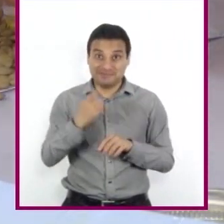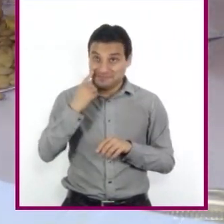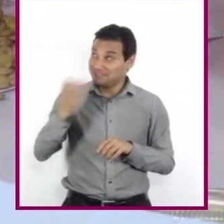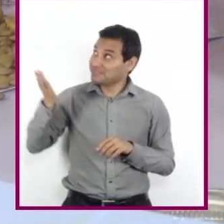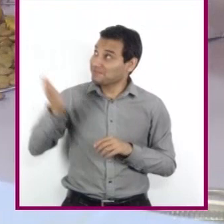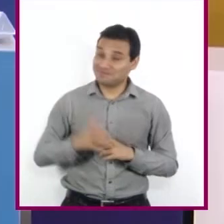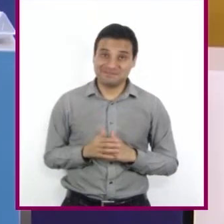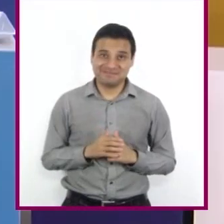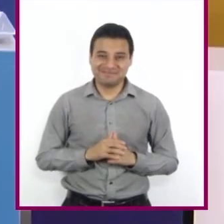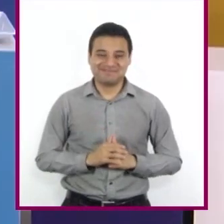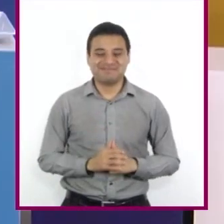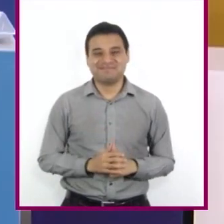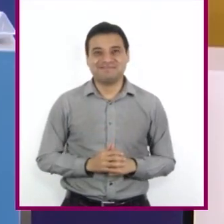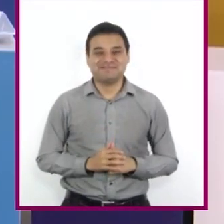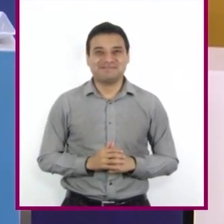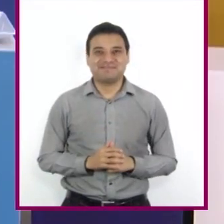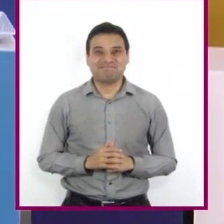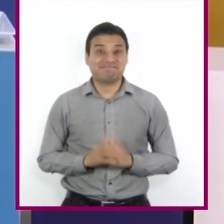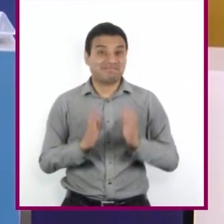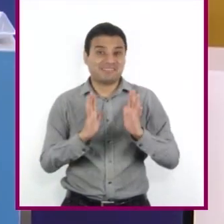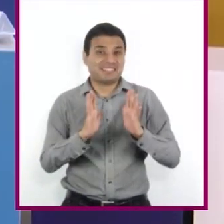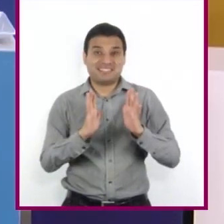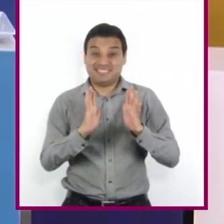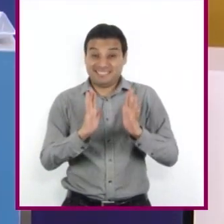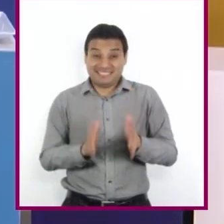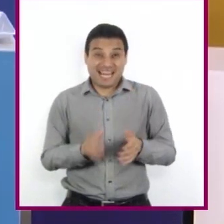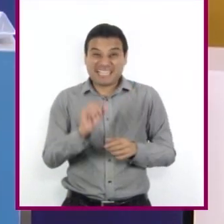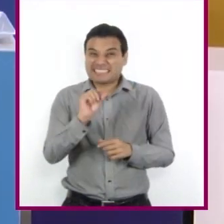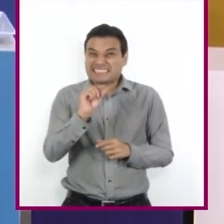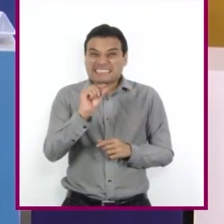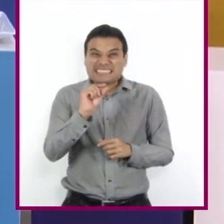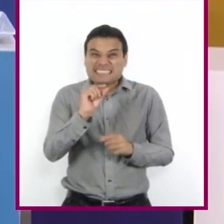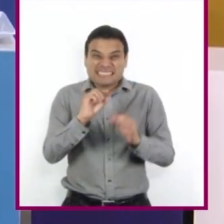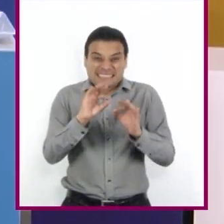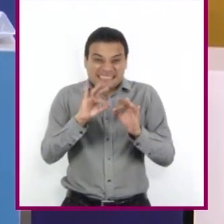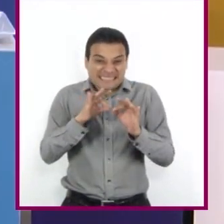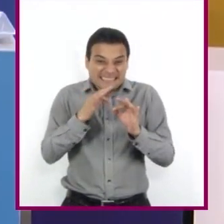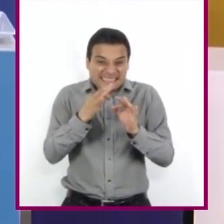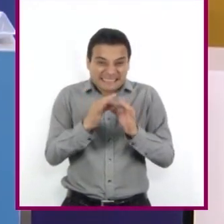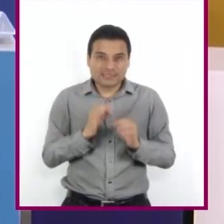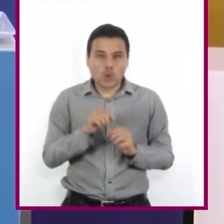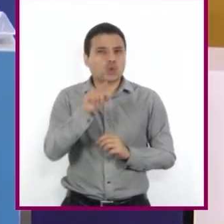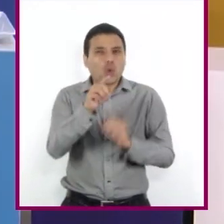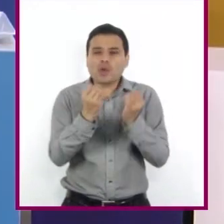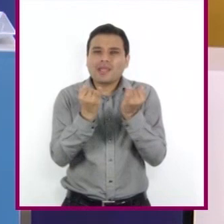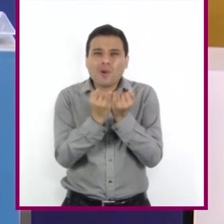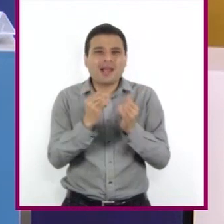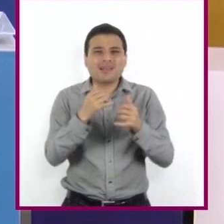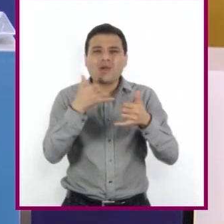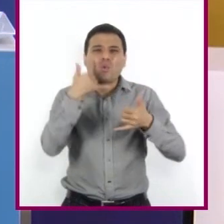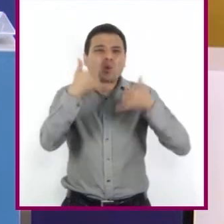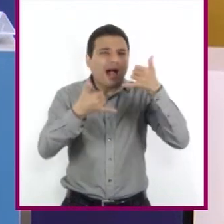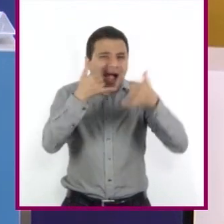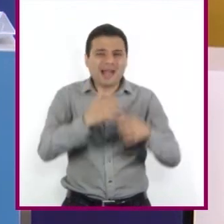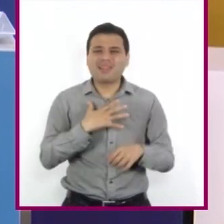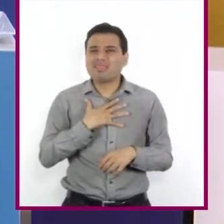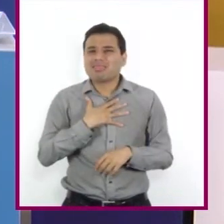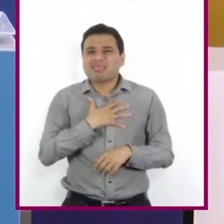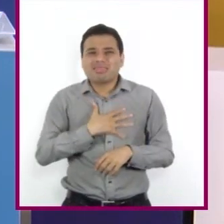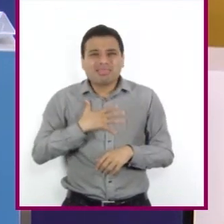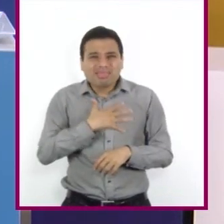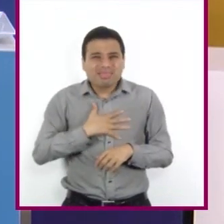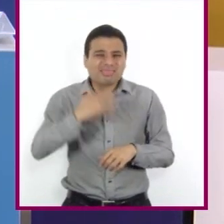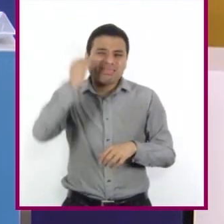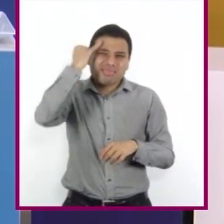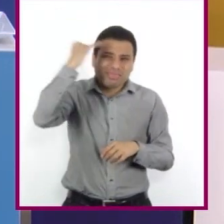Muy bien. Bien, creo que ya está casi terminado. Ustedes también, lo importante es que vayan jugando con los materiales y vayan experimentando